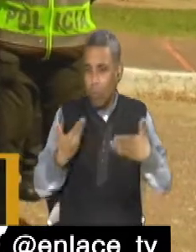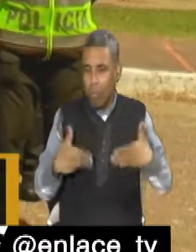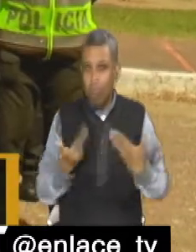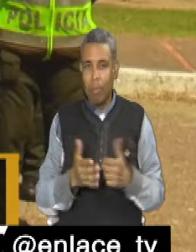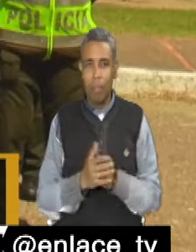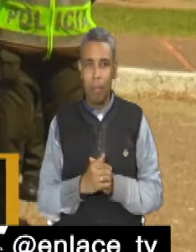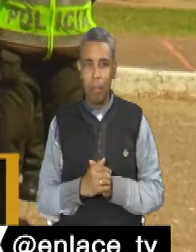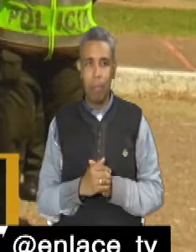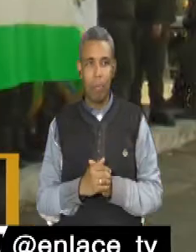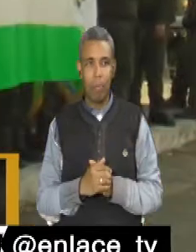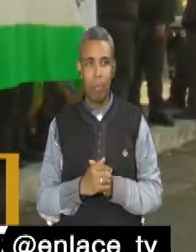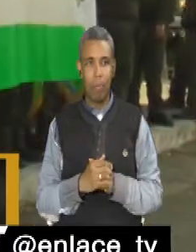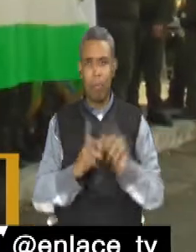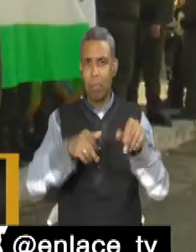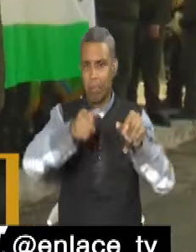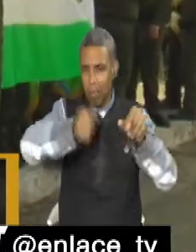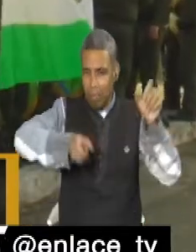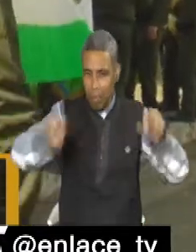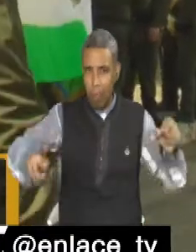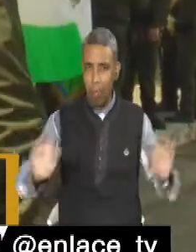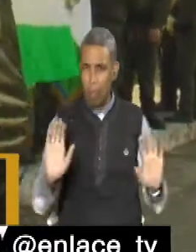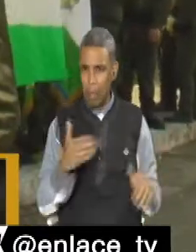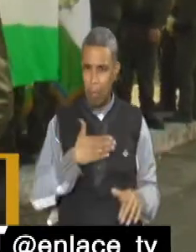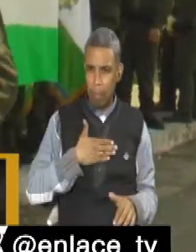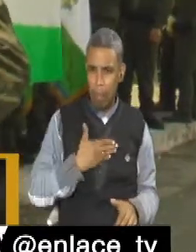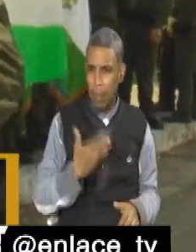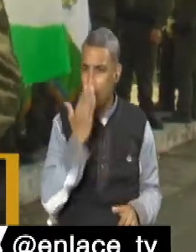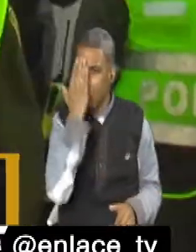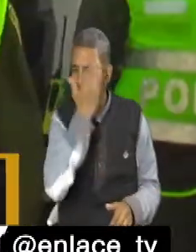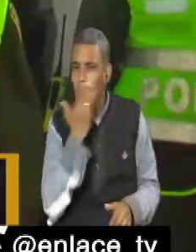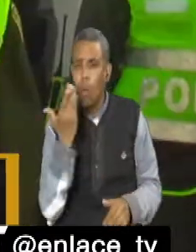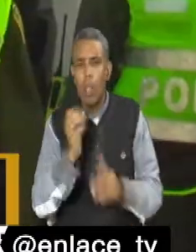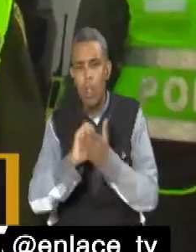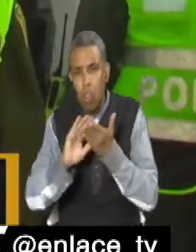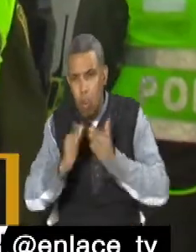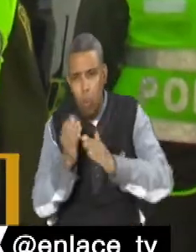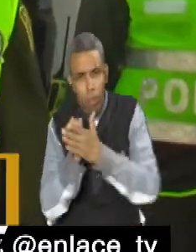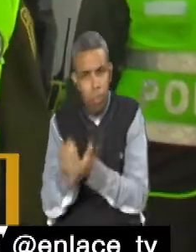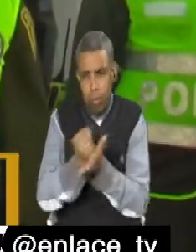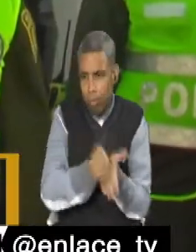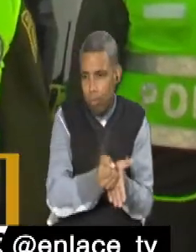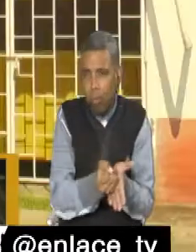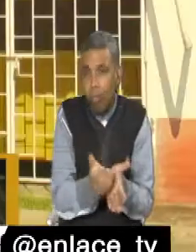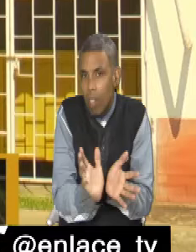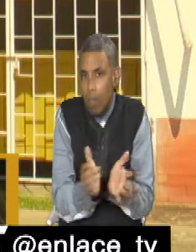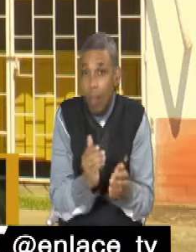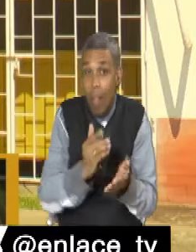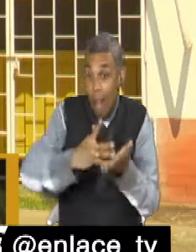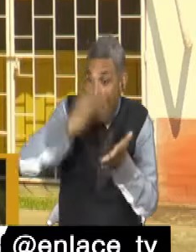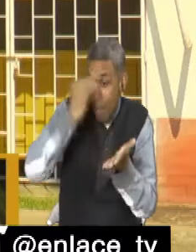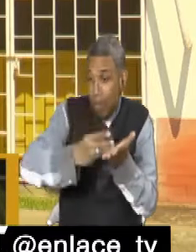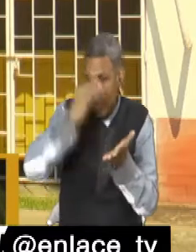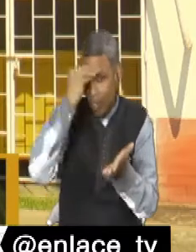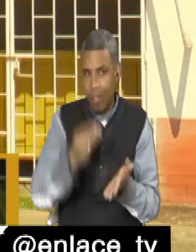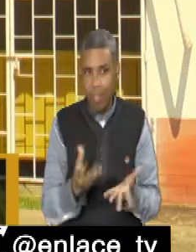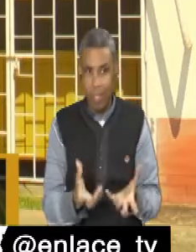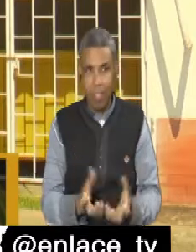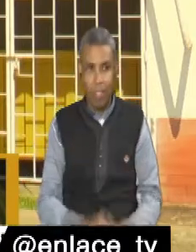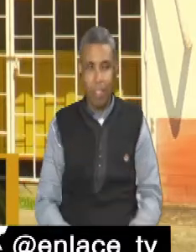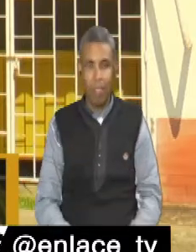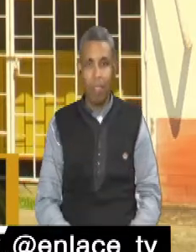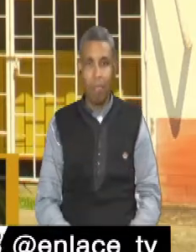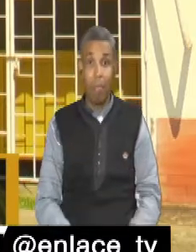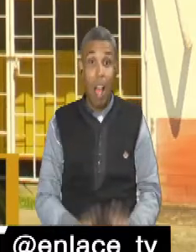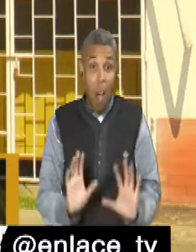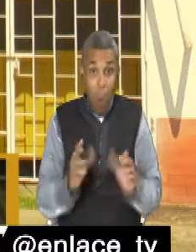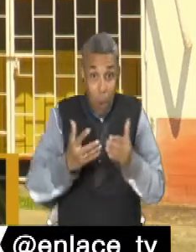ellos quizás será un poco dura, pero están dispuestos a trabajar por la comunidad, pero sobre todo a aprender. Pues por ahora estamos empezando, ¿no?